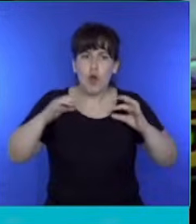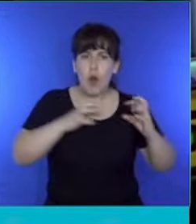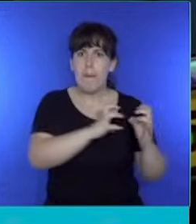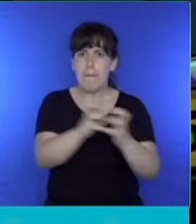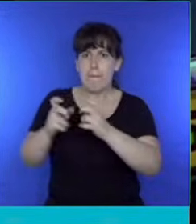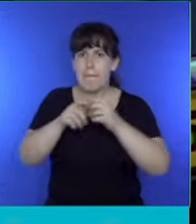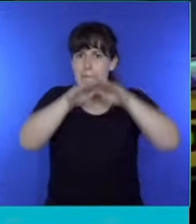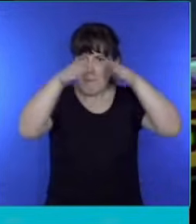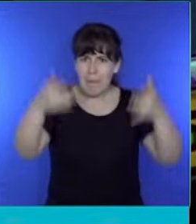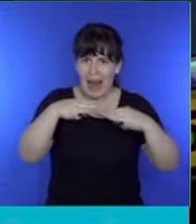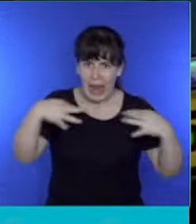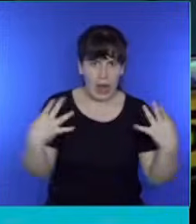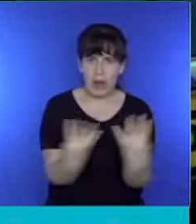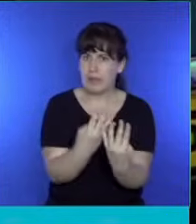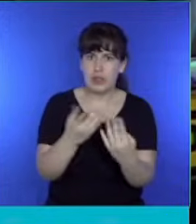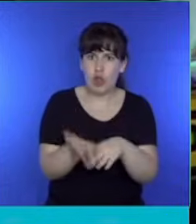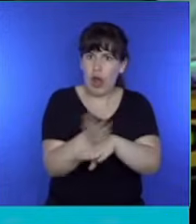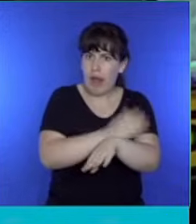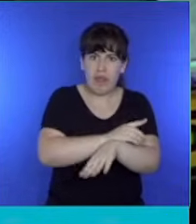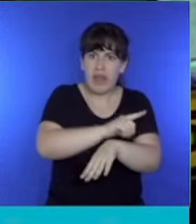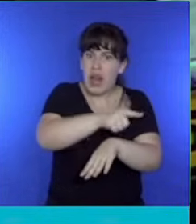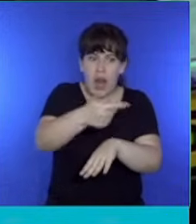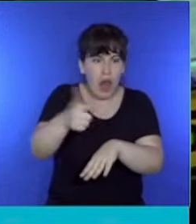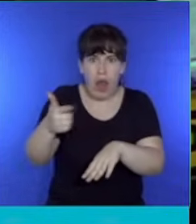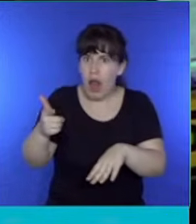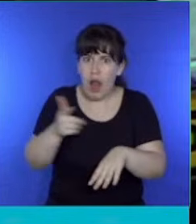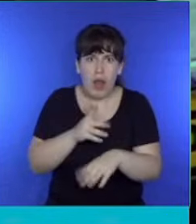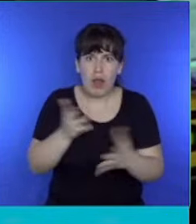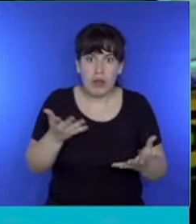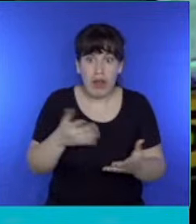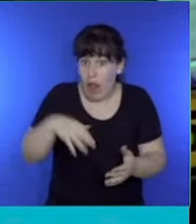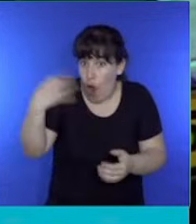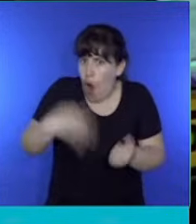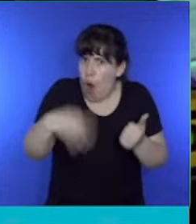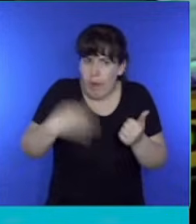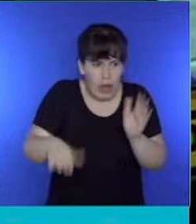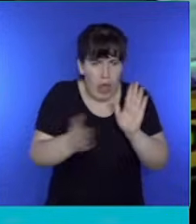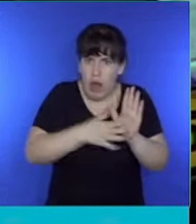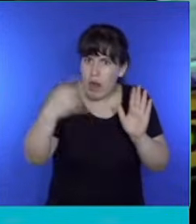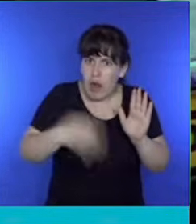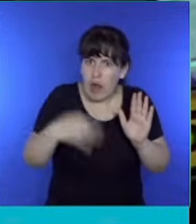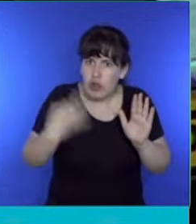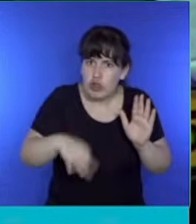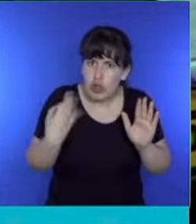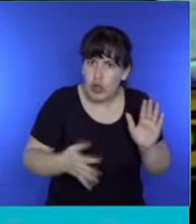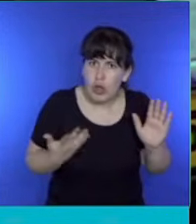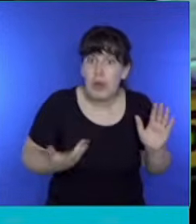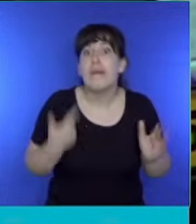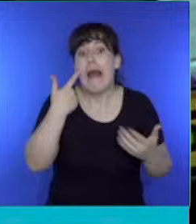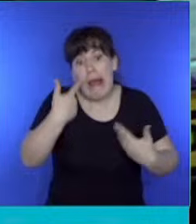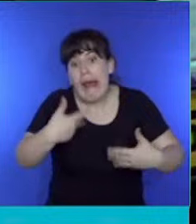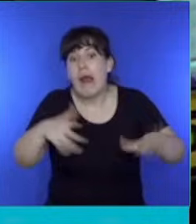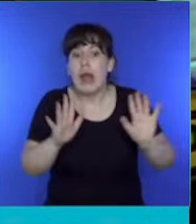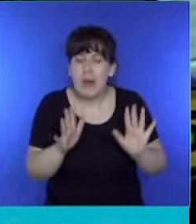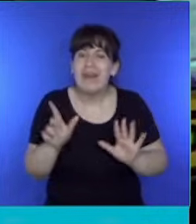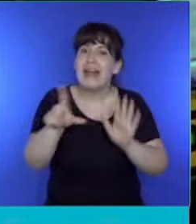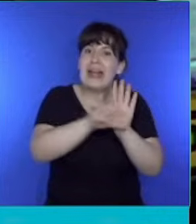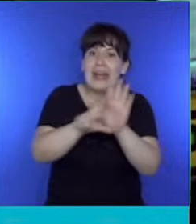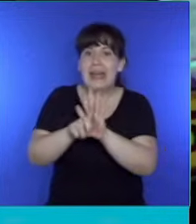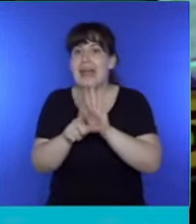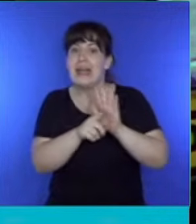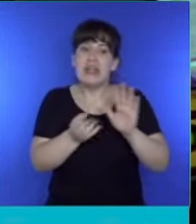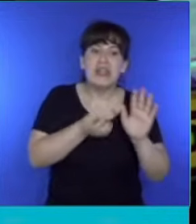día, que es un estadio obligatorio para ver cuáles son las leyes,